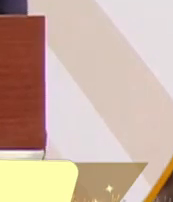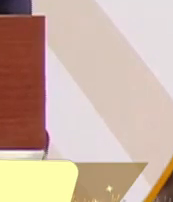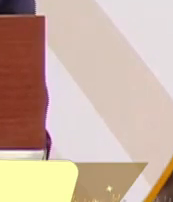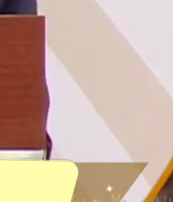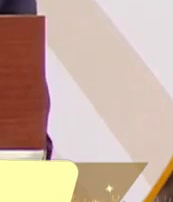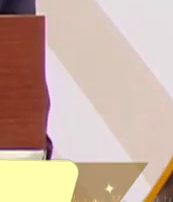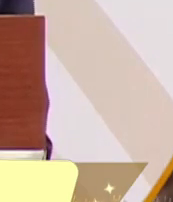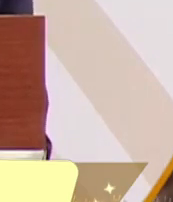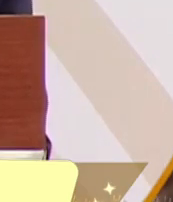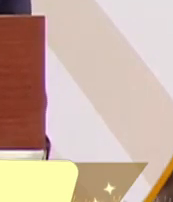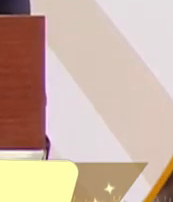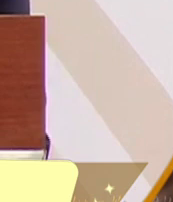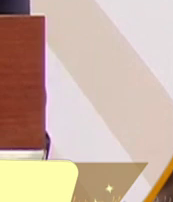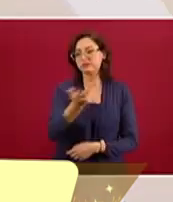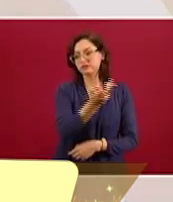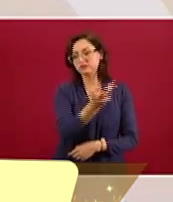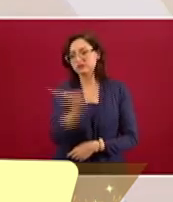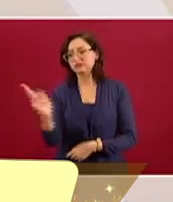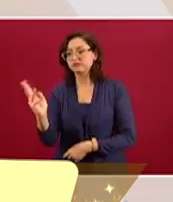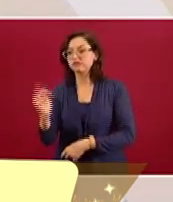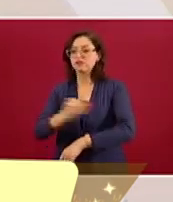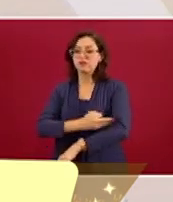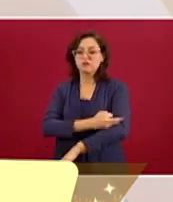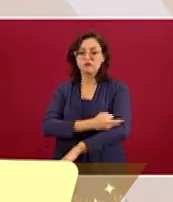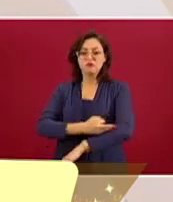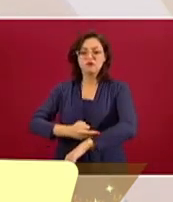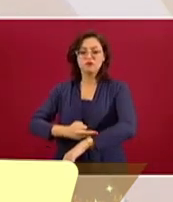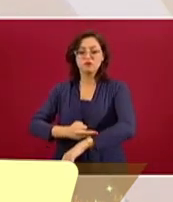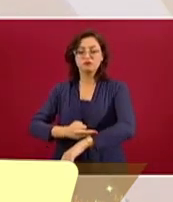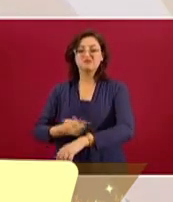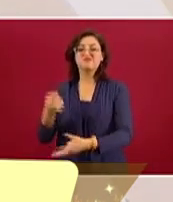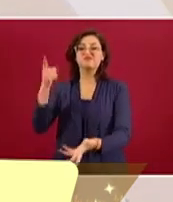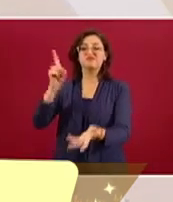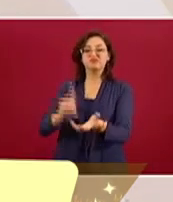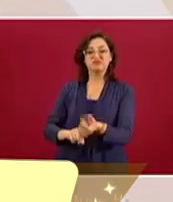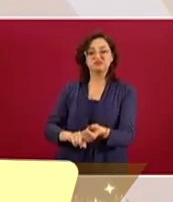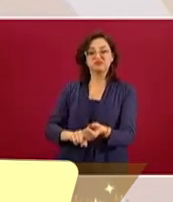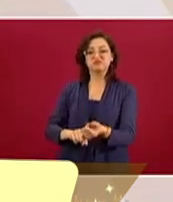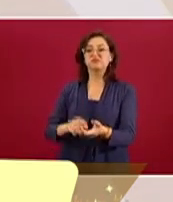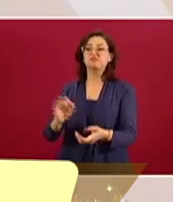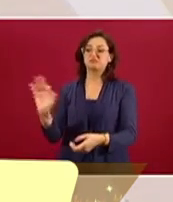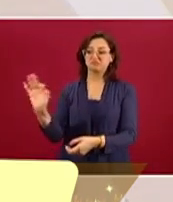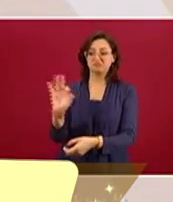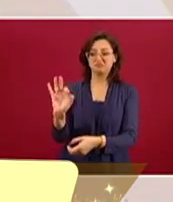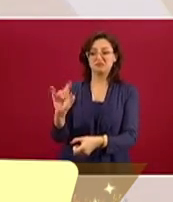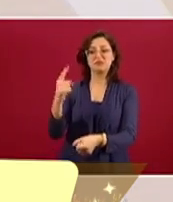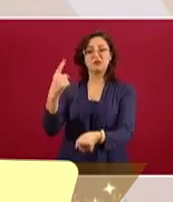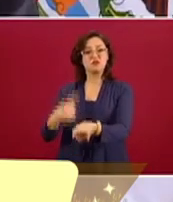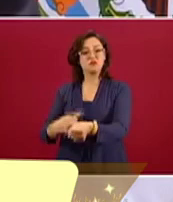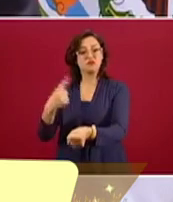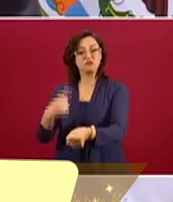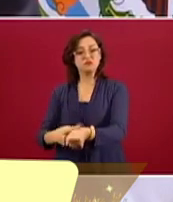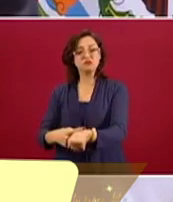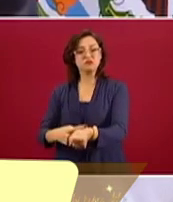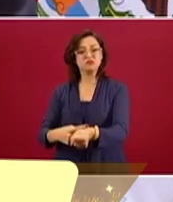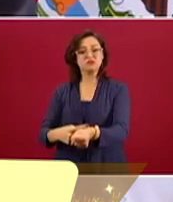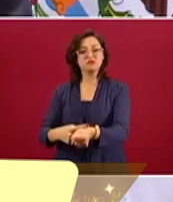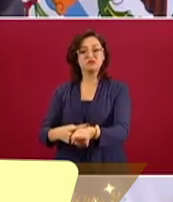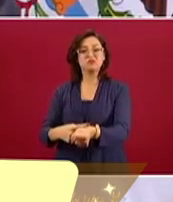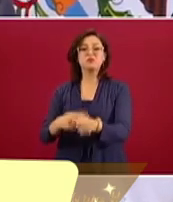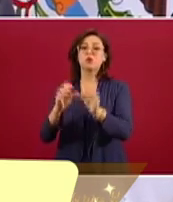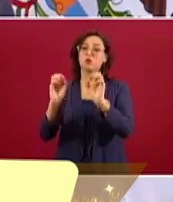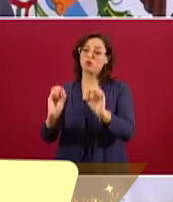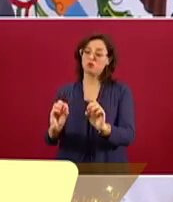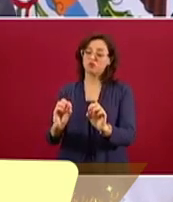pero eso no es todo el presiente también dijo que no aumentarán los impuestos a la promesa también ni se crearán nuevos además se